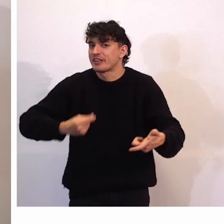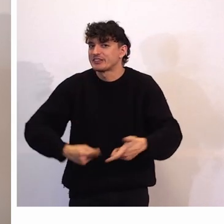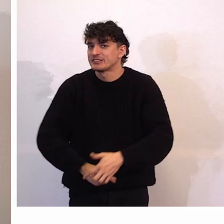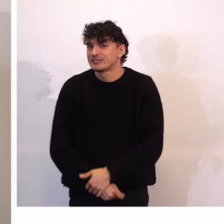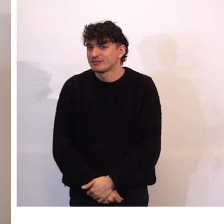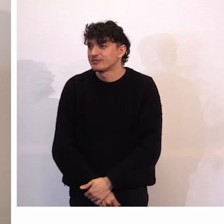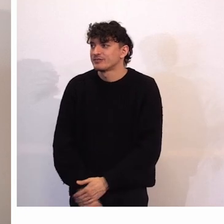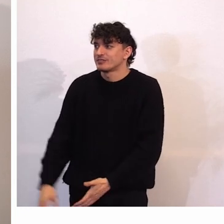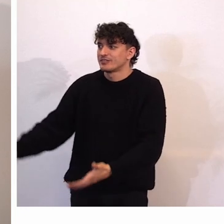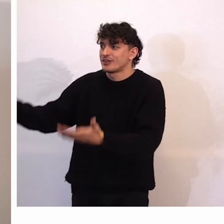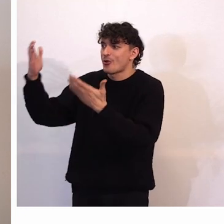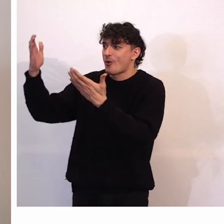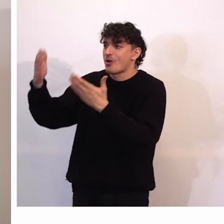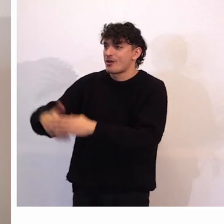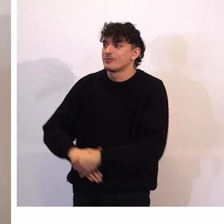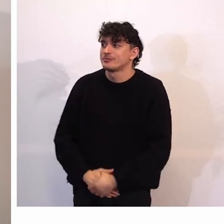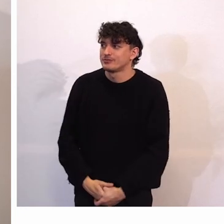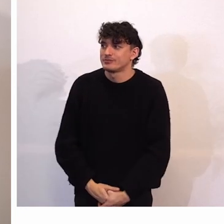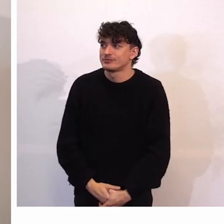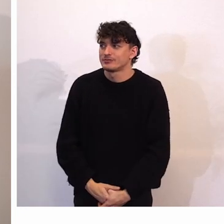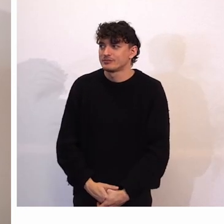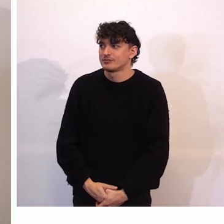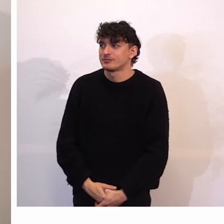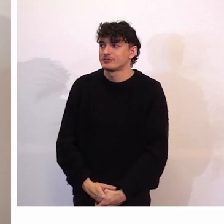Enhorabuena, Dani, tío. Enhorabuena. Eres un grande.